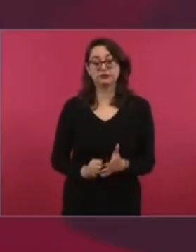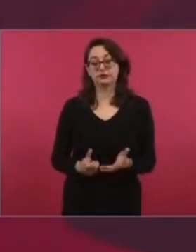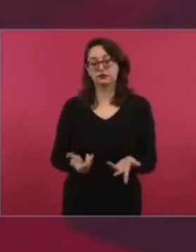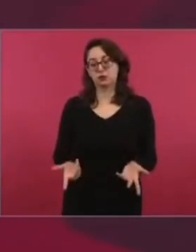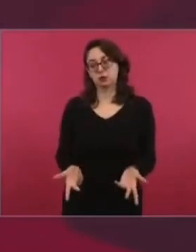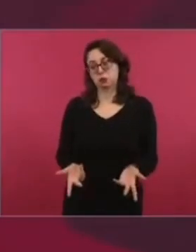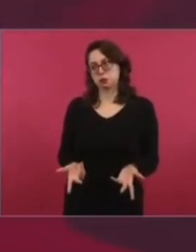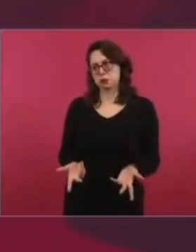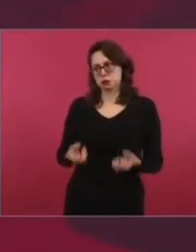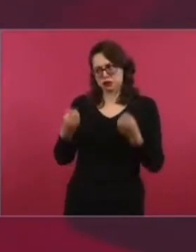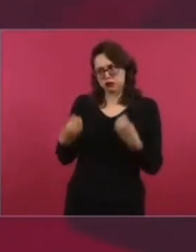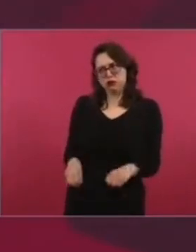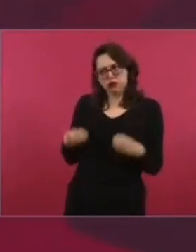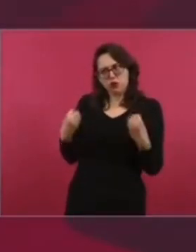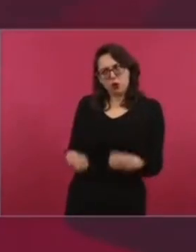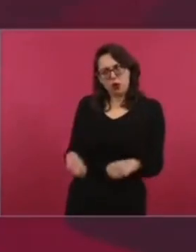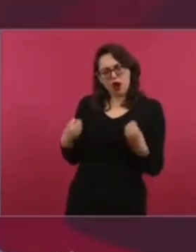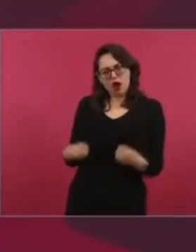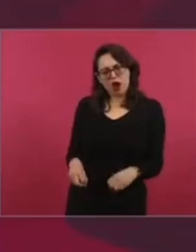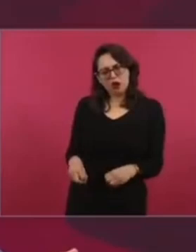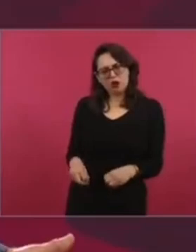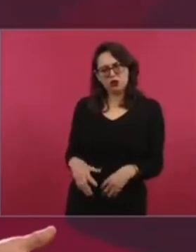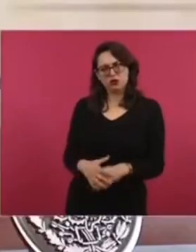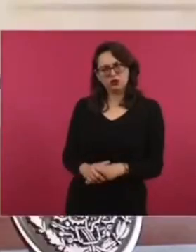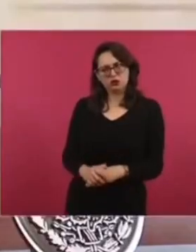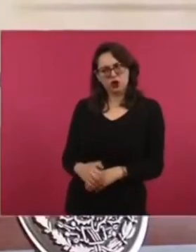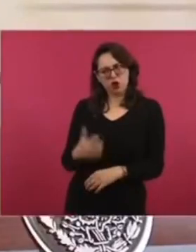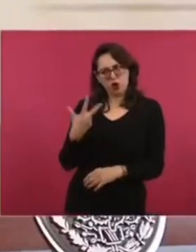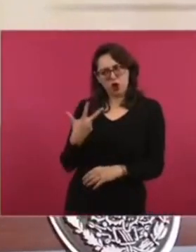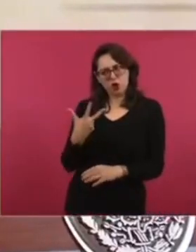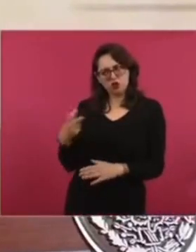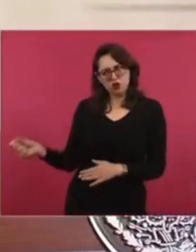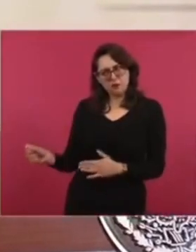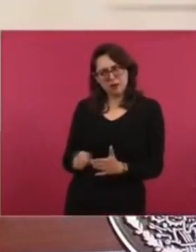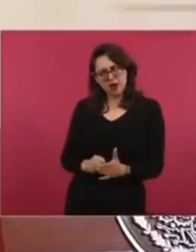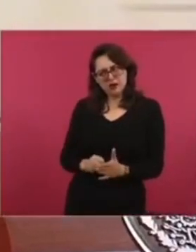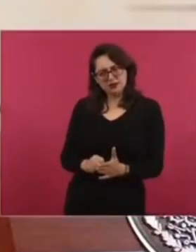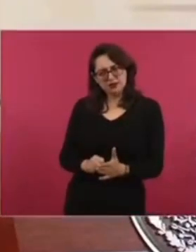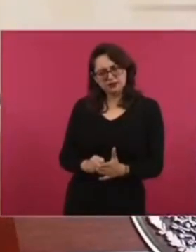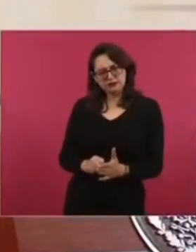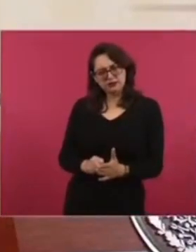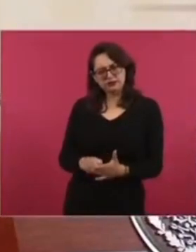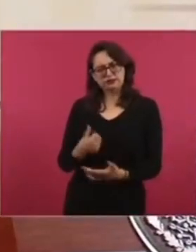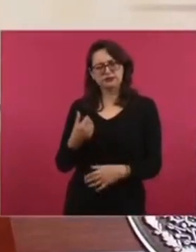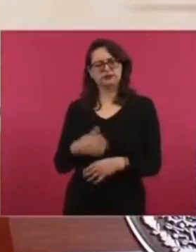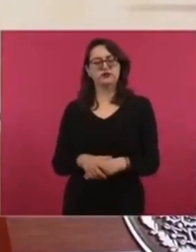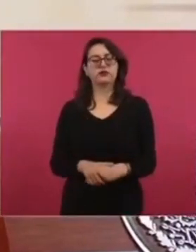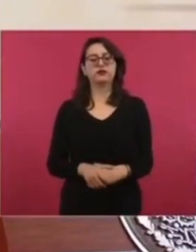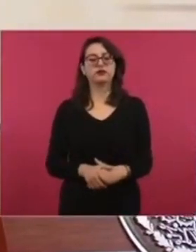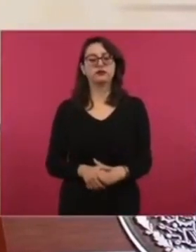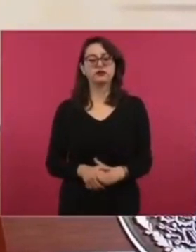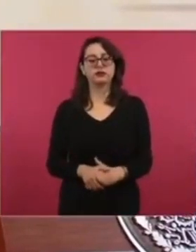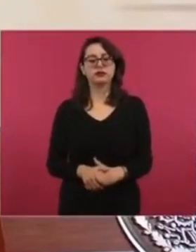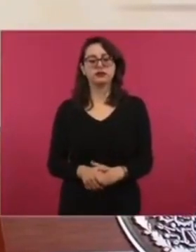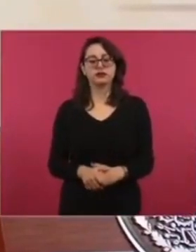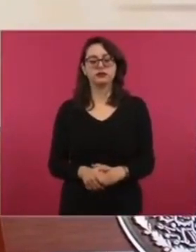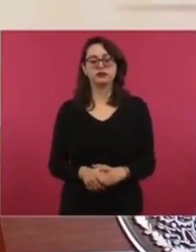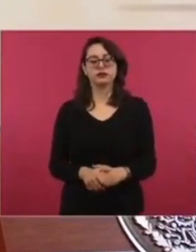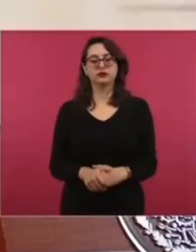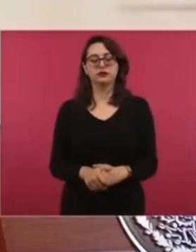haya tenido tiempo porque ocho meses Ah claro claro